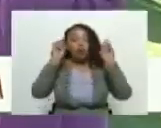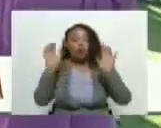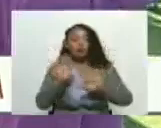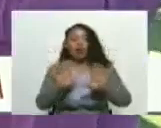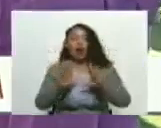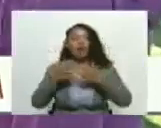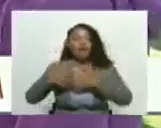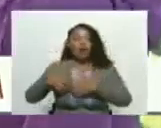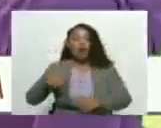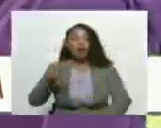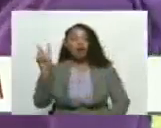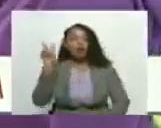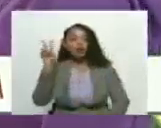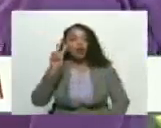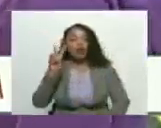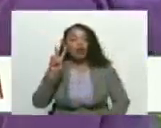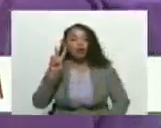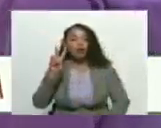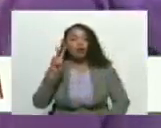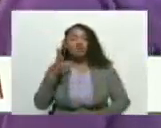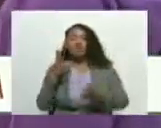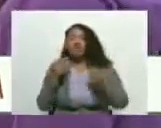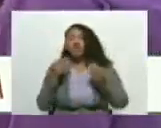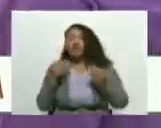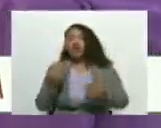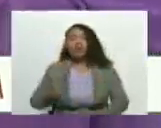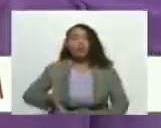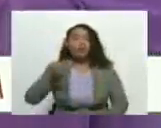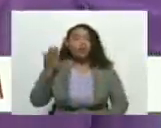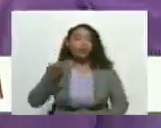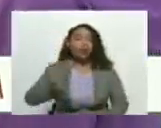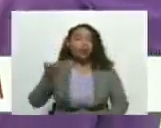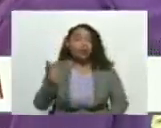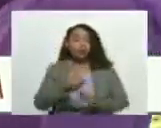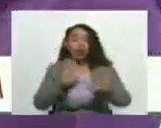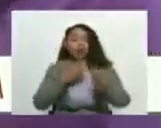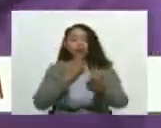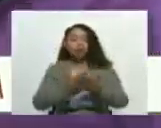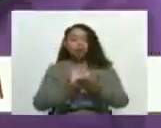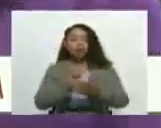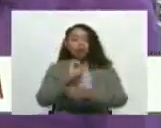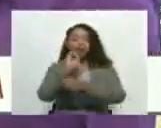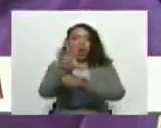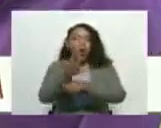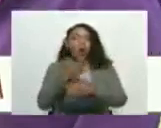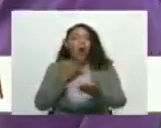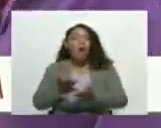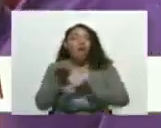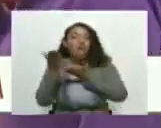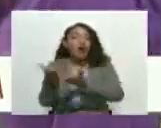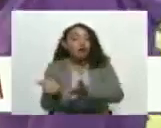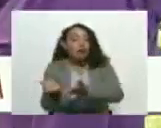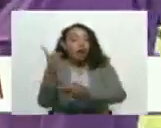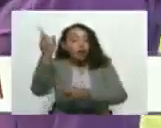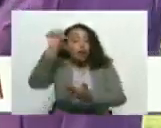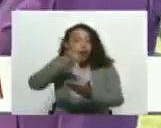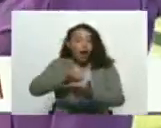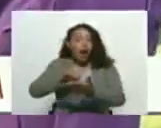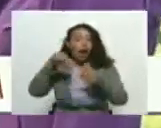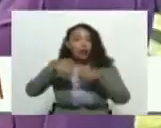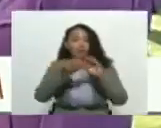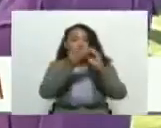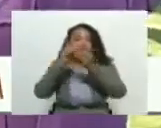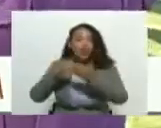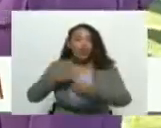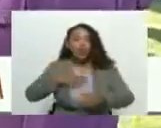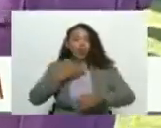en Venezuela, rines, que es muy importante, ya nosotros le enviamos la oferta comercial a Irán de la capacidad instalada que tenemos